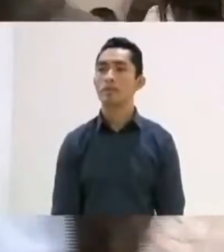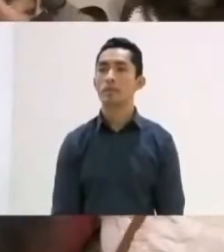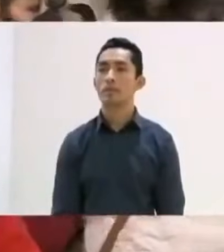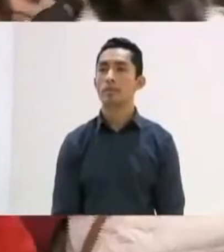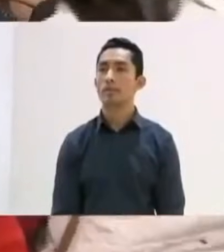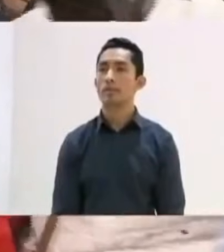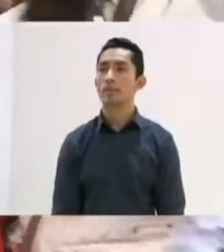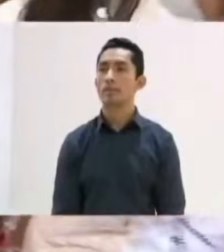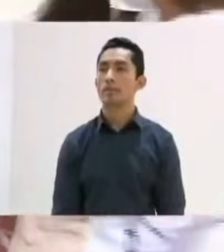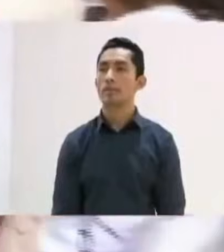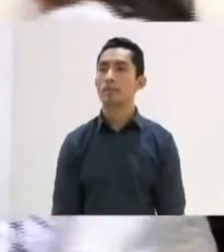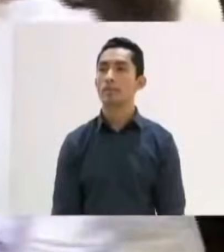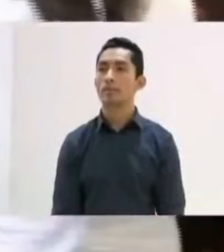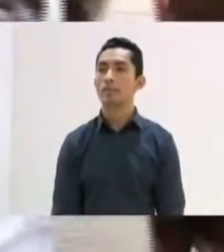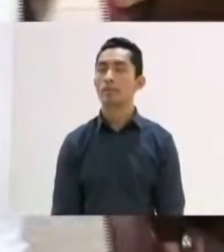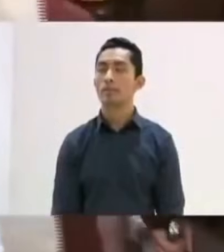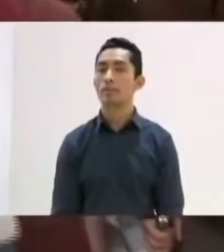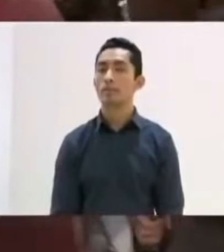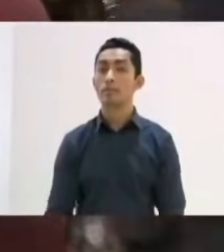me van a dejar hablar